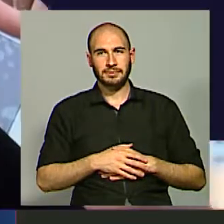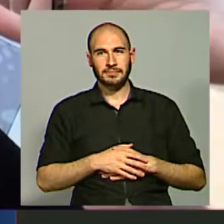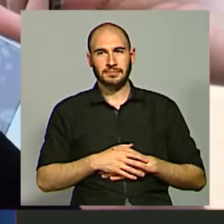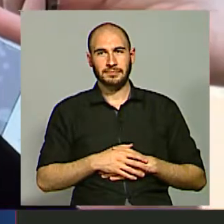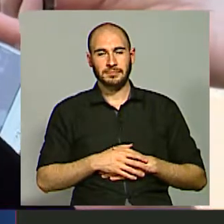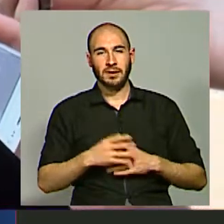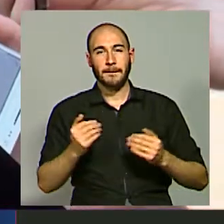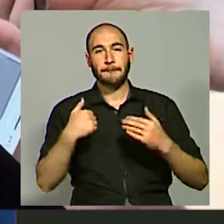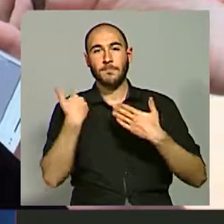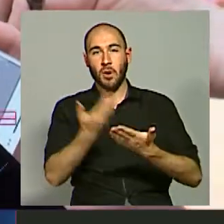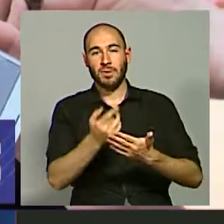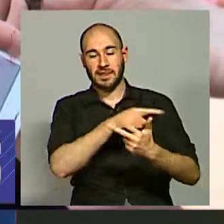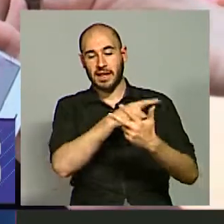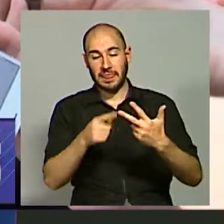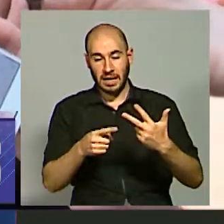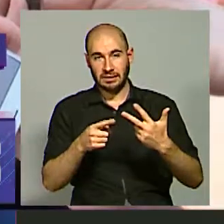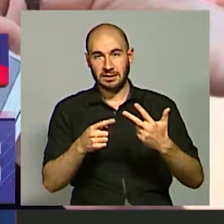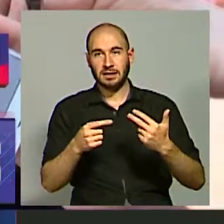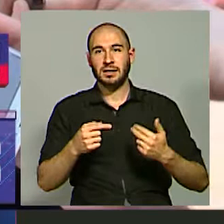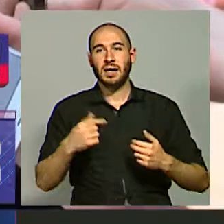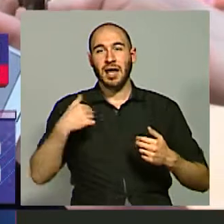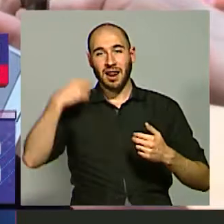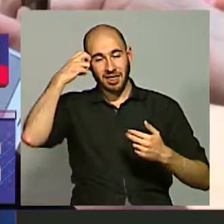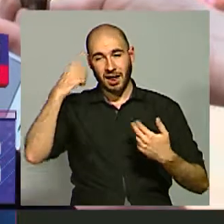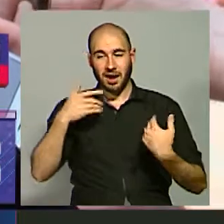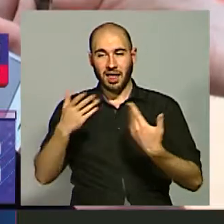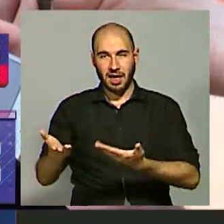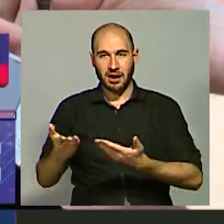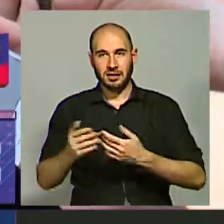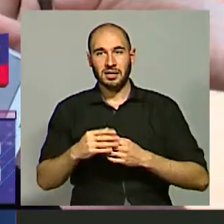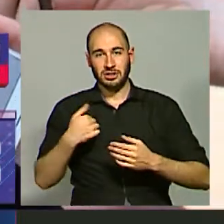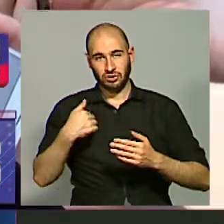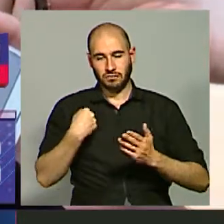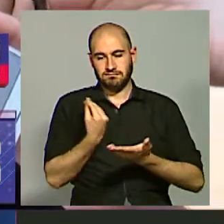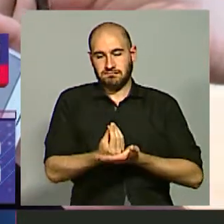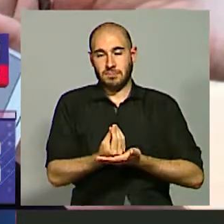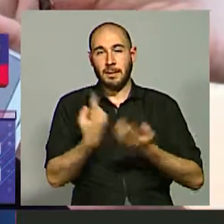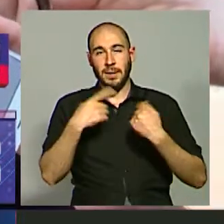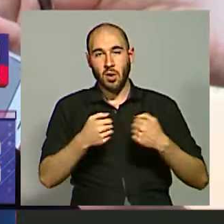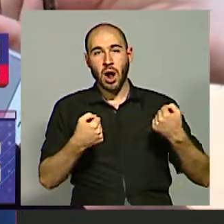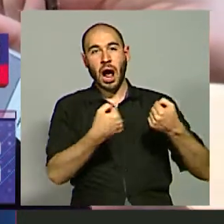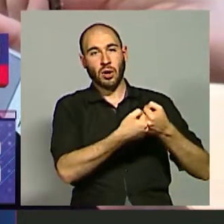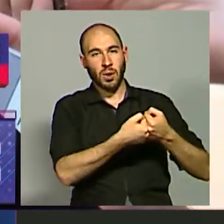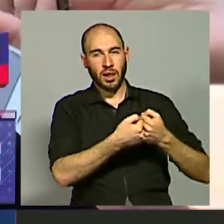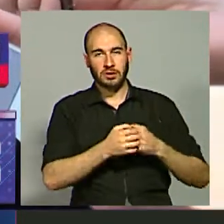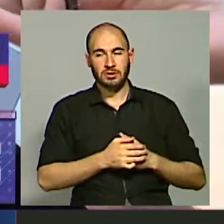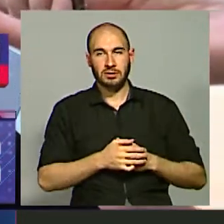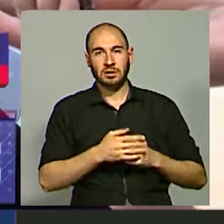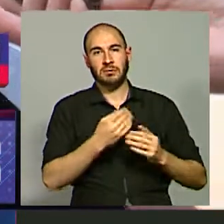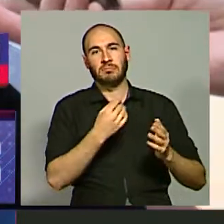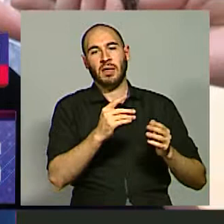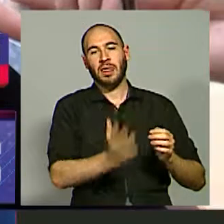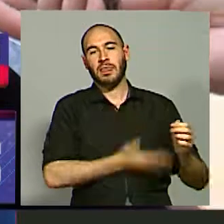De las tres propuestas que le ha hecho el radicalismo, representado en mi persona, pero consensuado con los